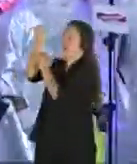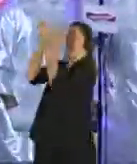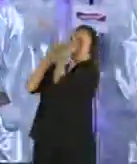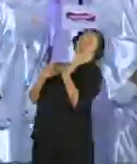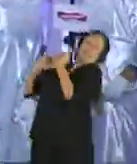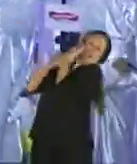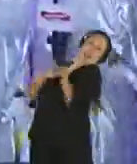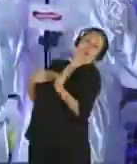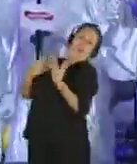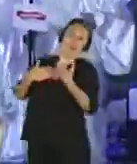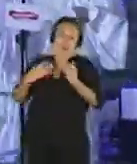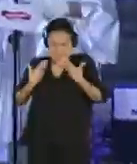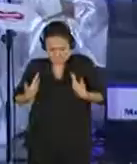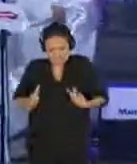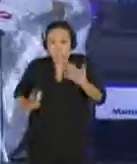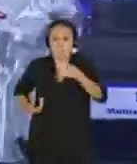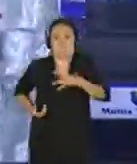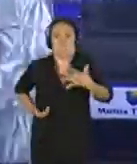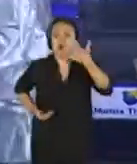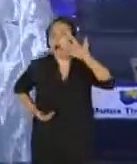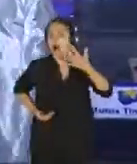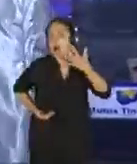alabar, así soy blanco nuclear.